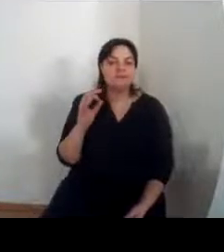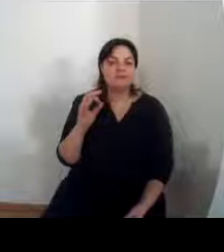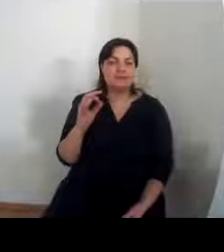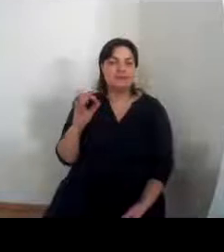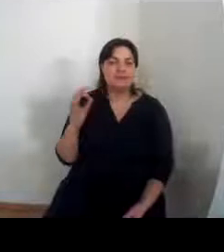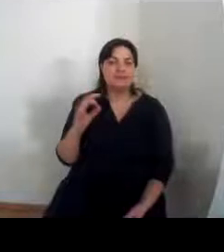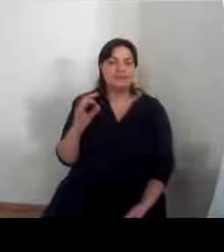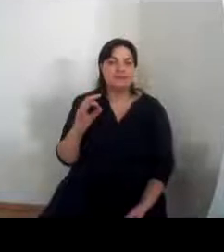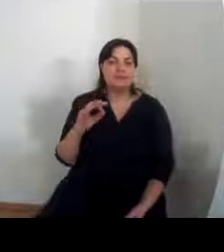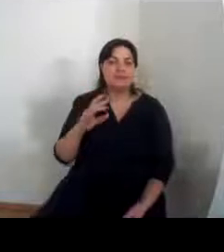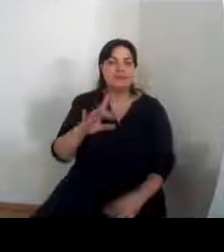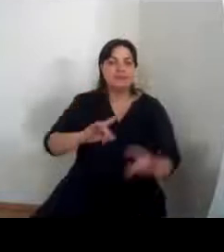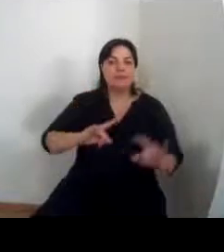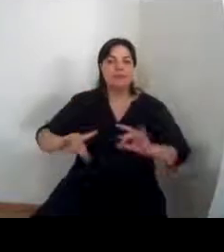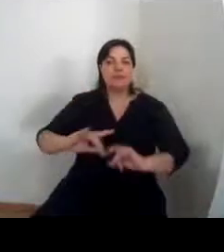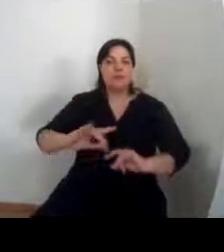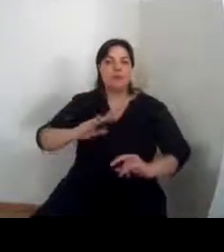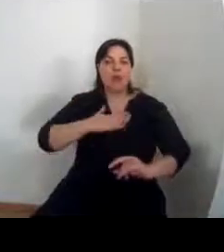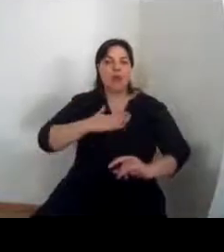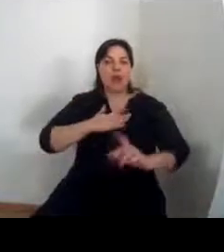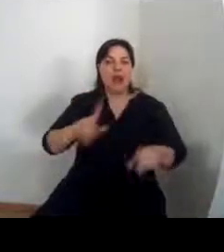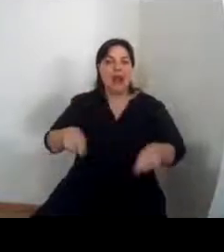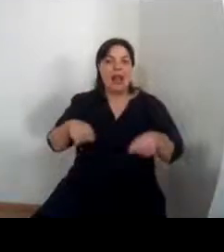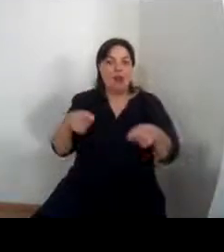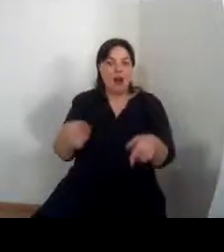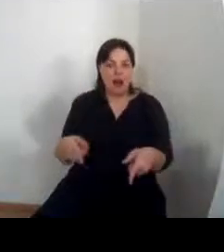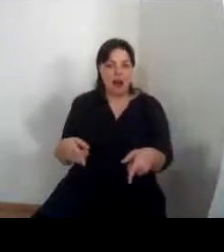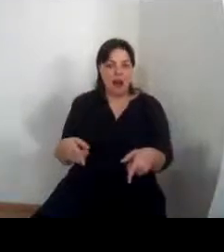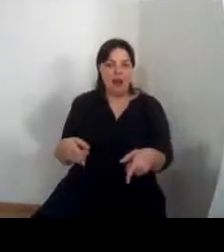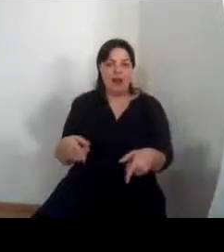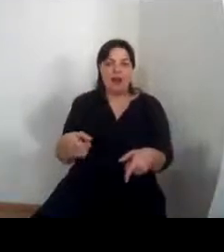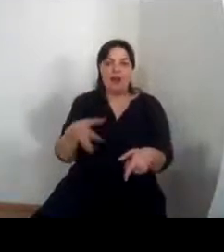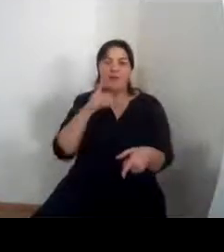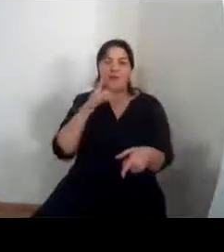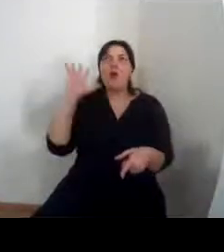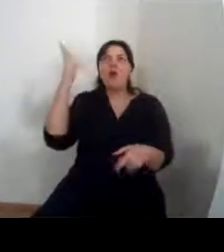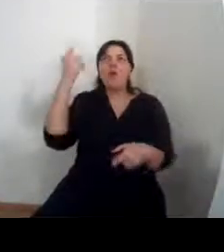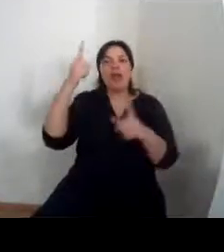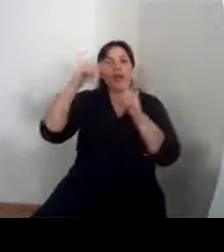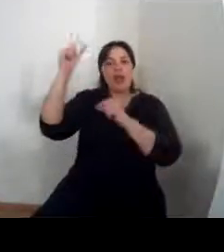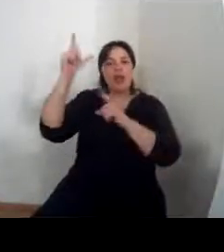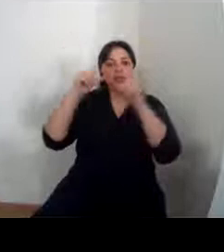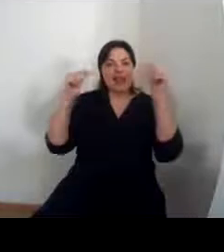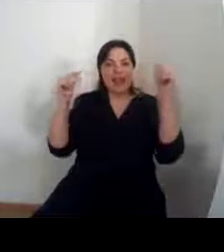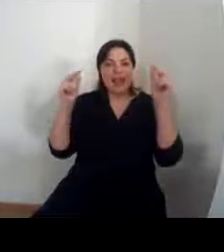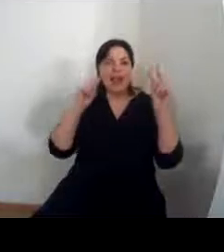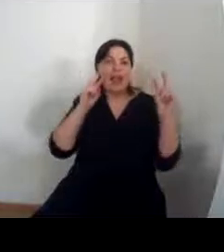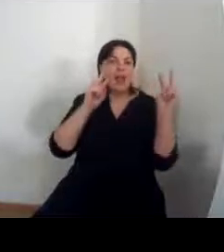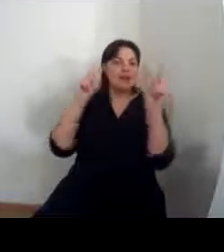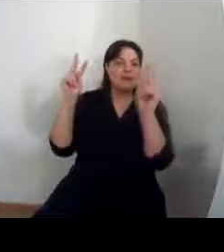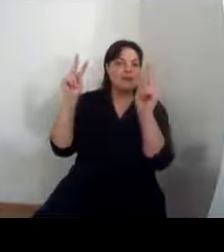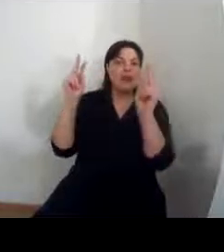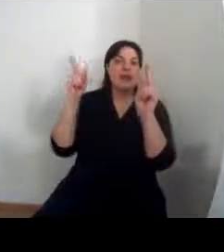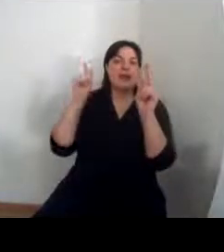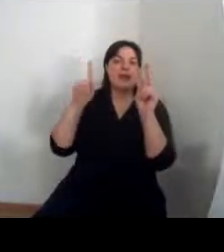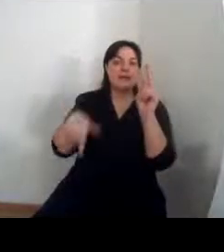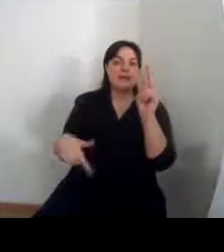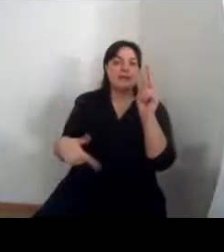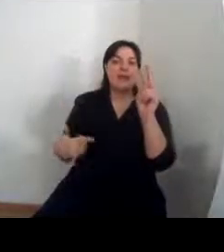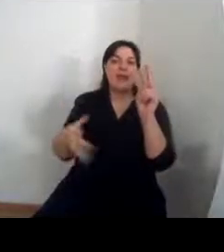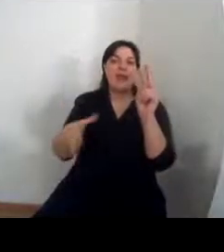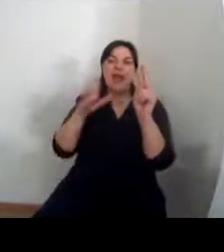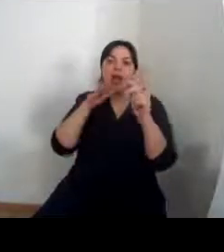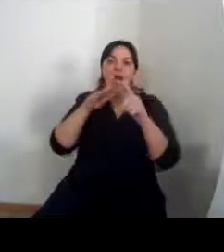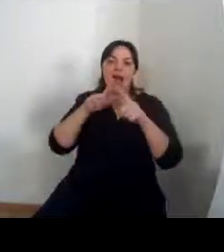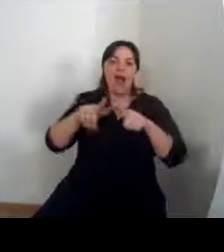ese patrimonio natural, ese patrimonio del cielo estrellado, ese patrimonio de esas inmensas láminas de agua que